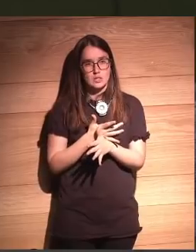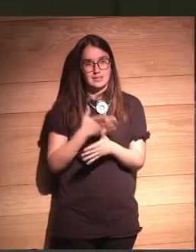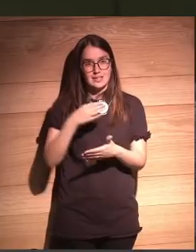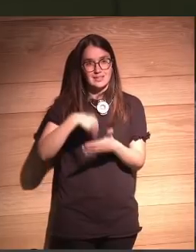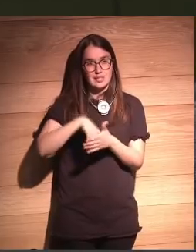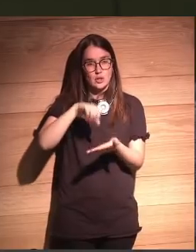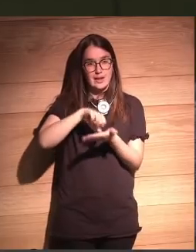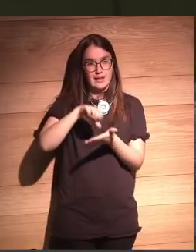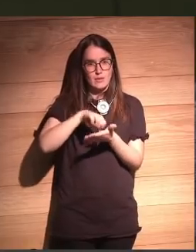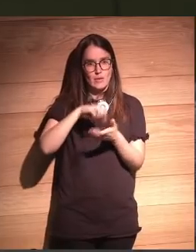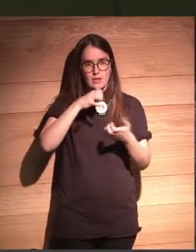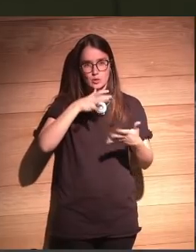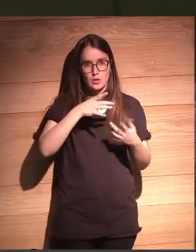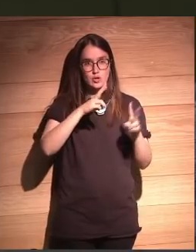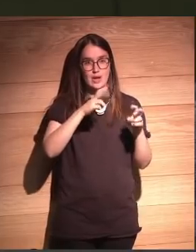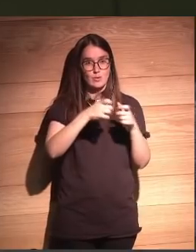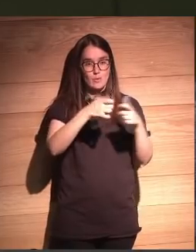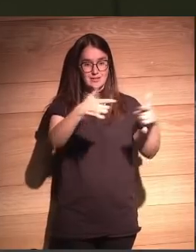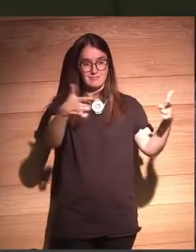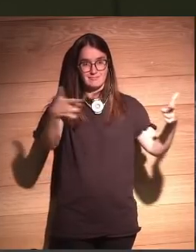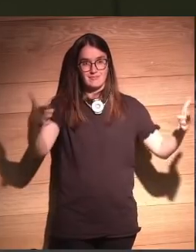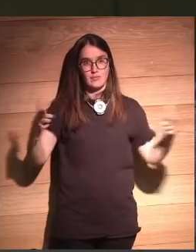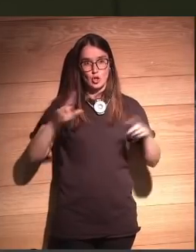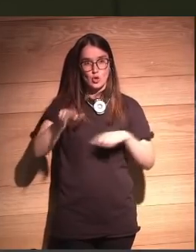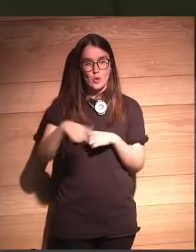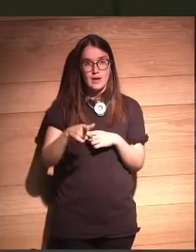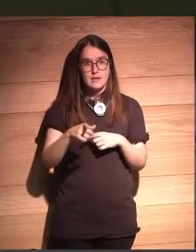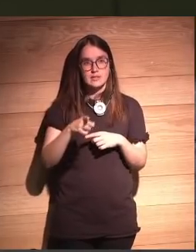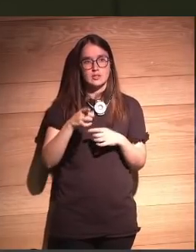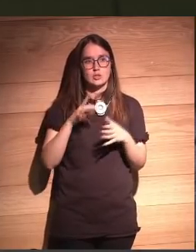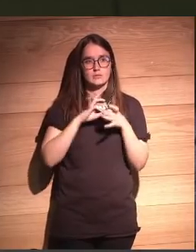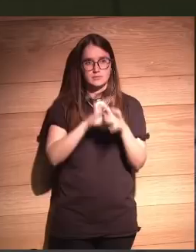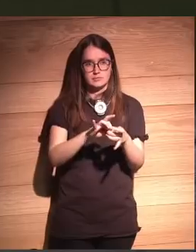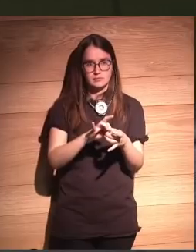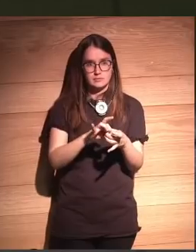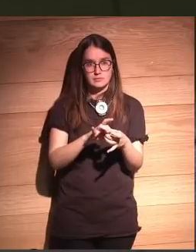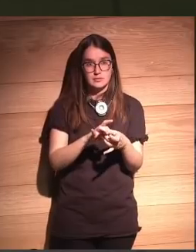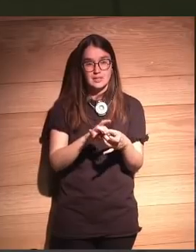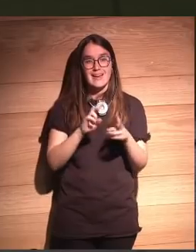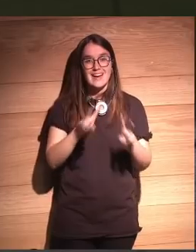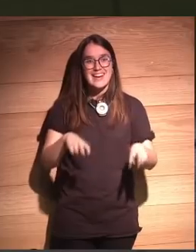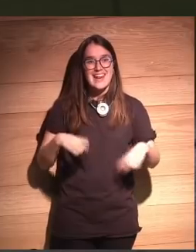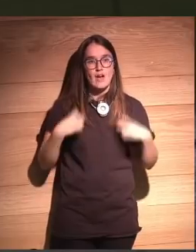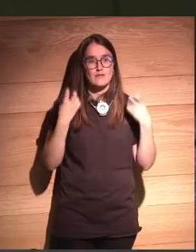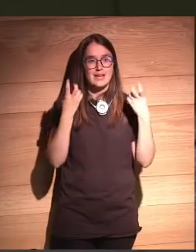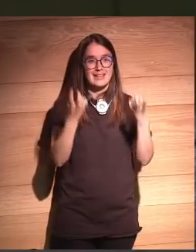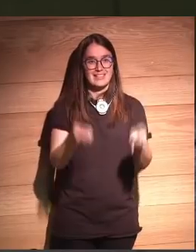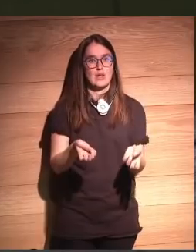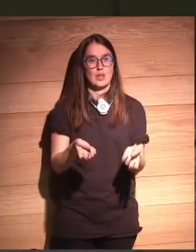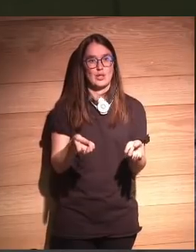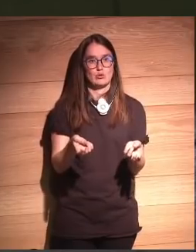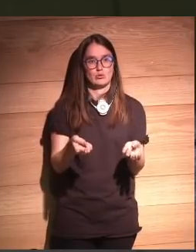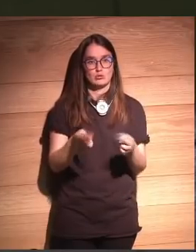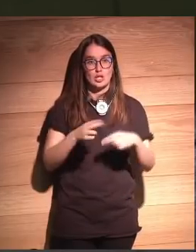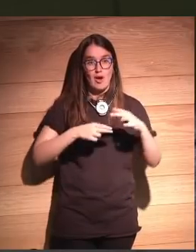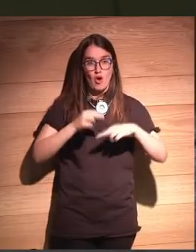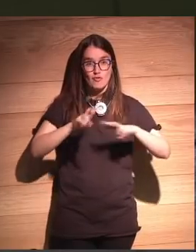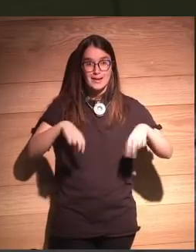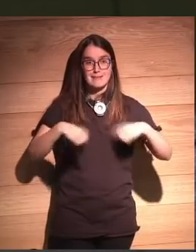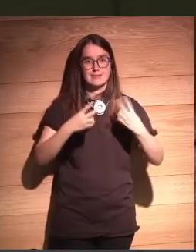ciudad existente y no en las nuevas ampliaciones, tiene que mucho que ver con eso. Y la rehabilitación yo creo